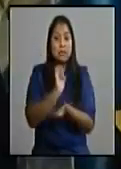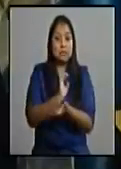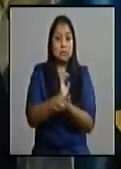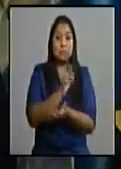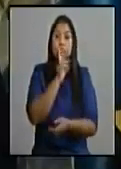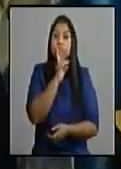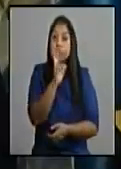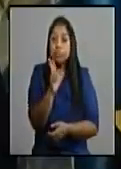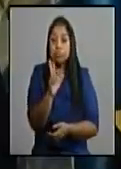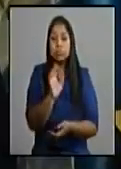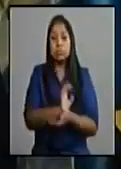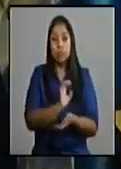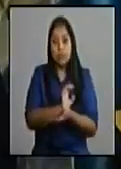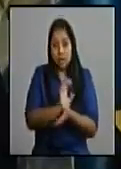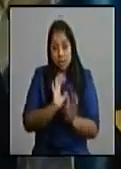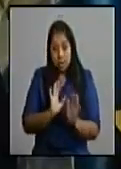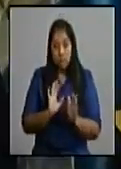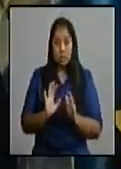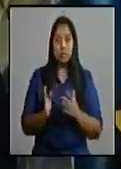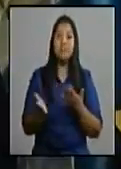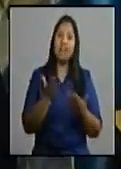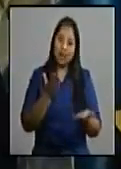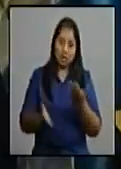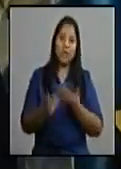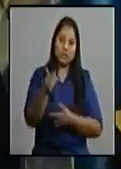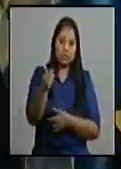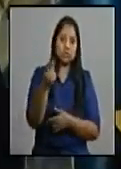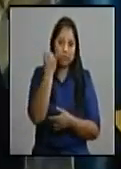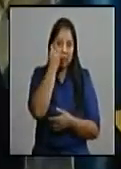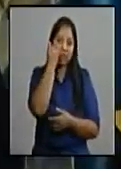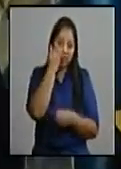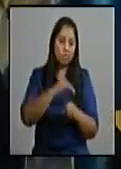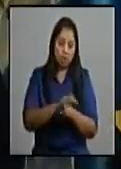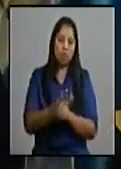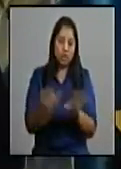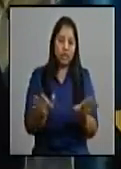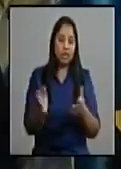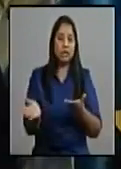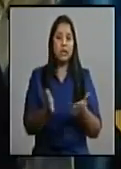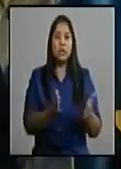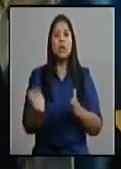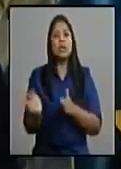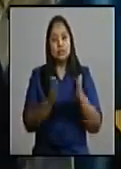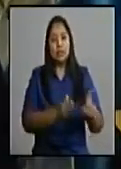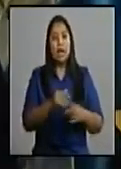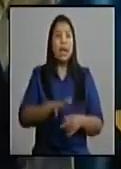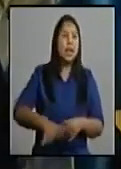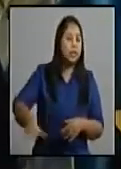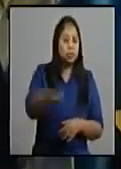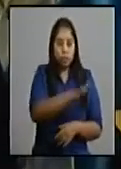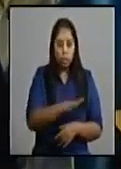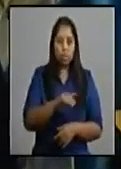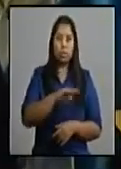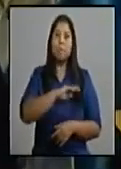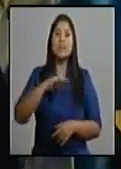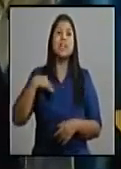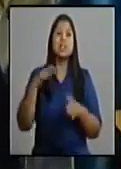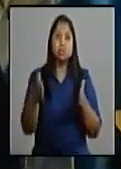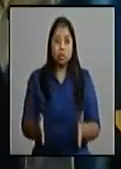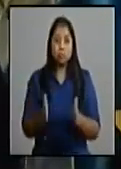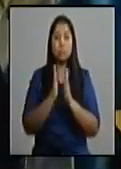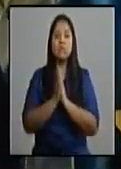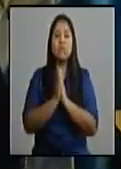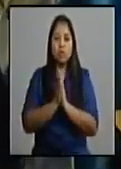el resultado. Es probable que vaya a salir positivo. De ahí en adelante le estamos pidiendo a todo el gabinete que se haga la